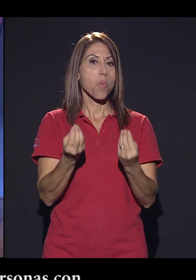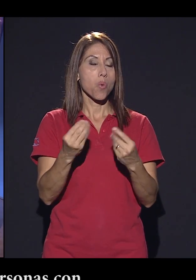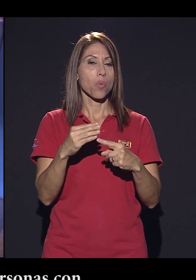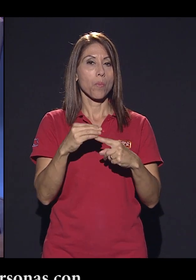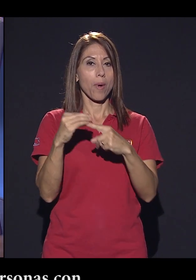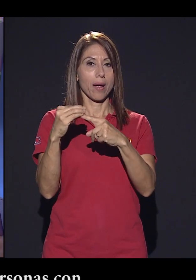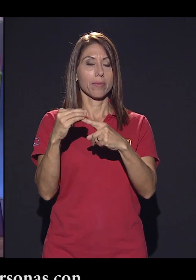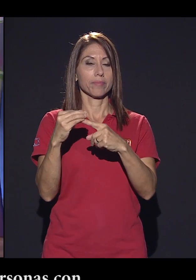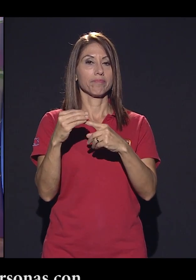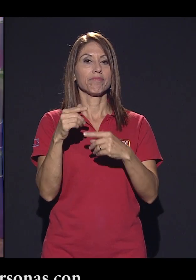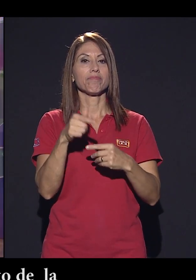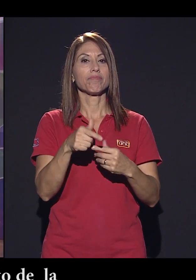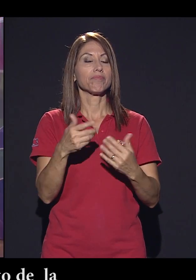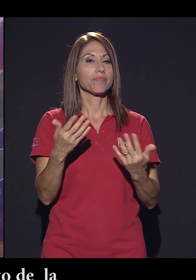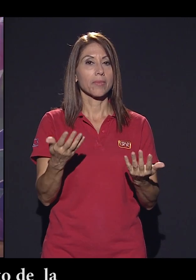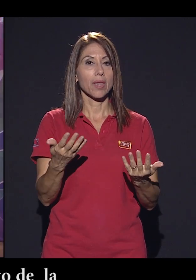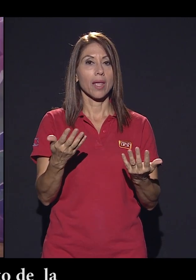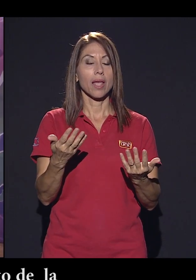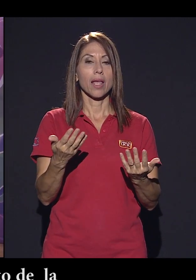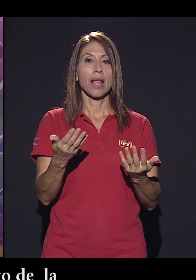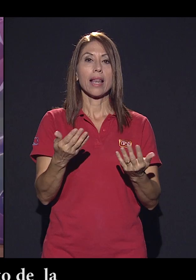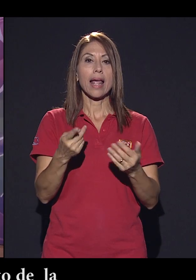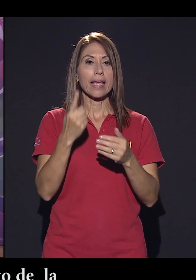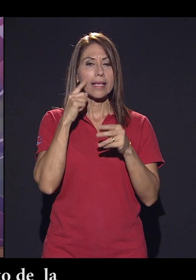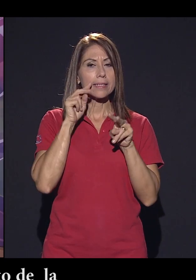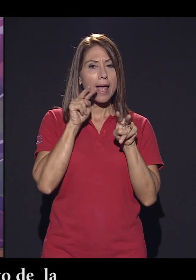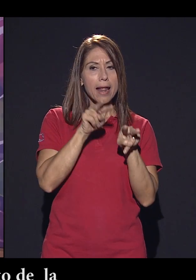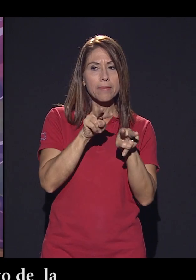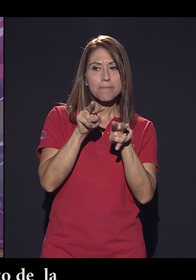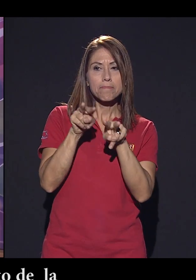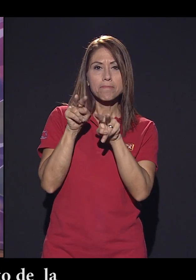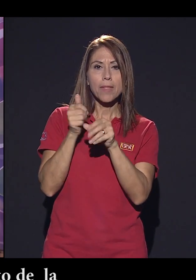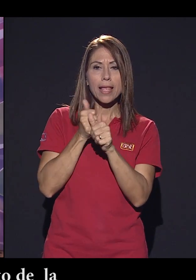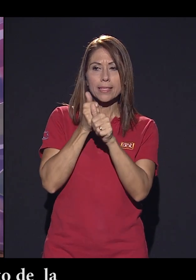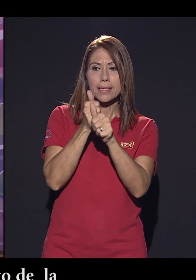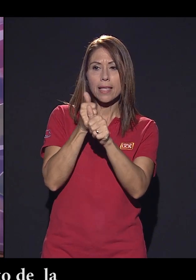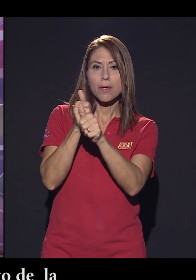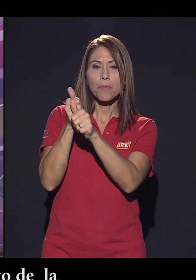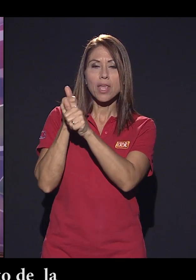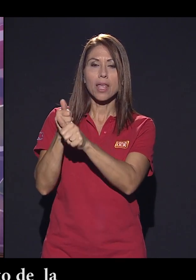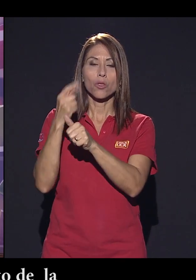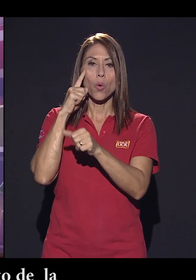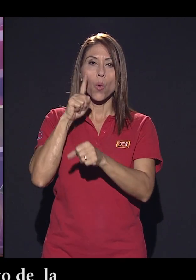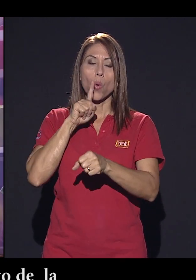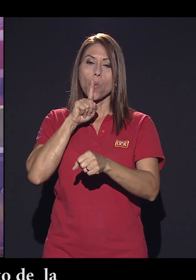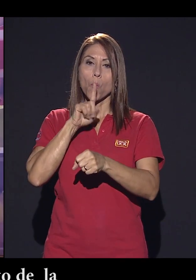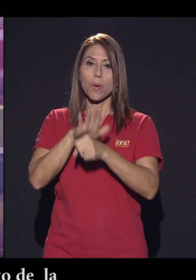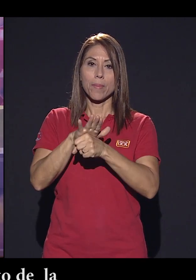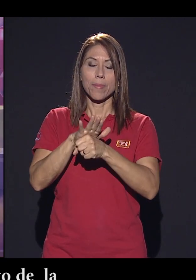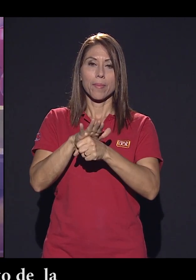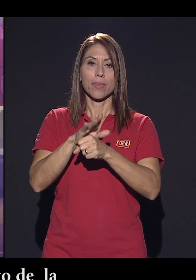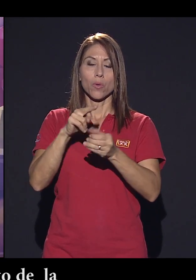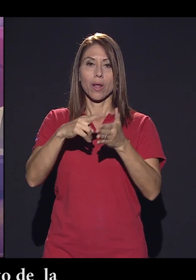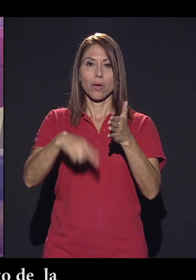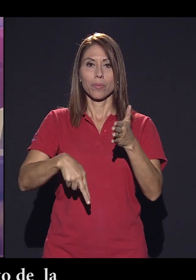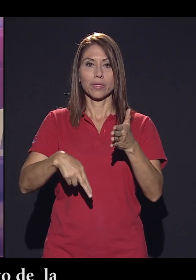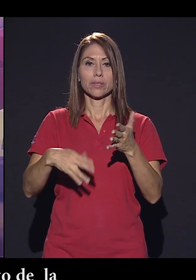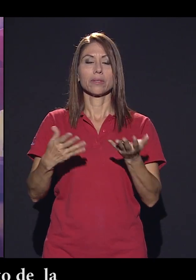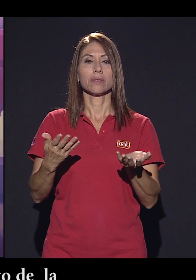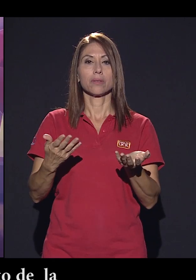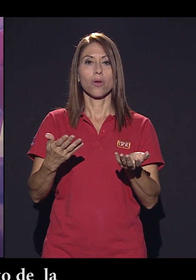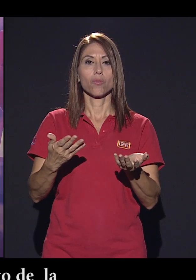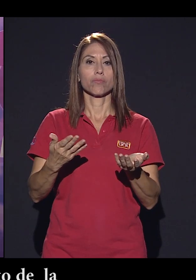muy particular, que es la de dar el seguimiento al cumplimiento de la convención. Así